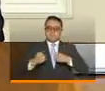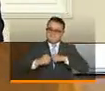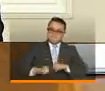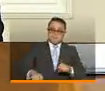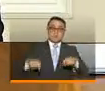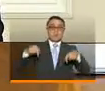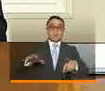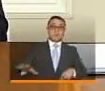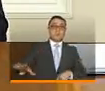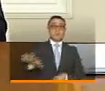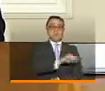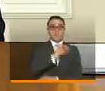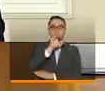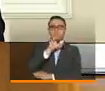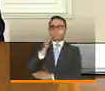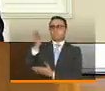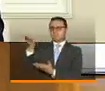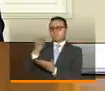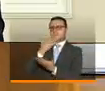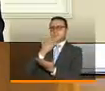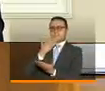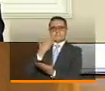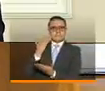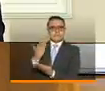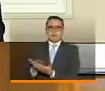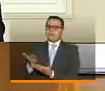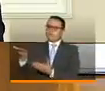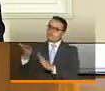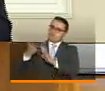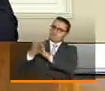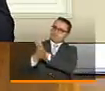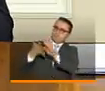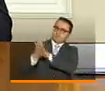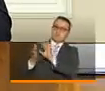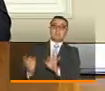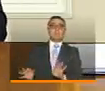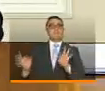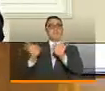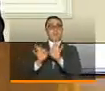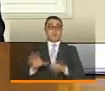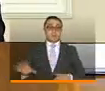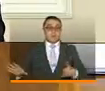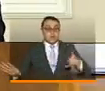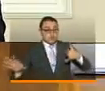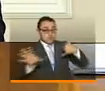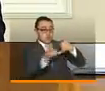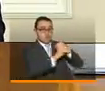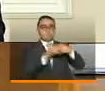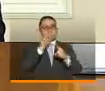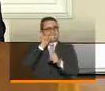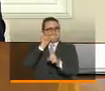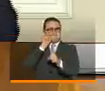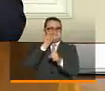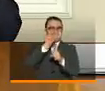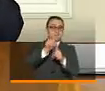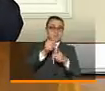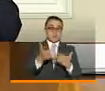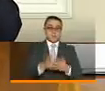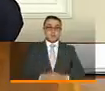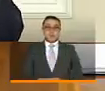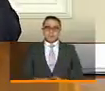también de todos los colombianos, no sabe cómo agradecemos ese mensaje que usted transmite. Esto tiene que ser un propósito nacional. ¿Y cuál es la mejor manera de